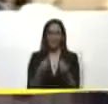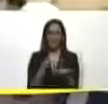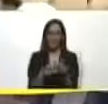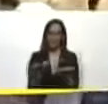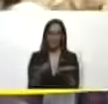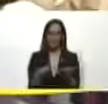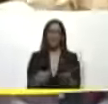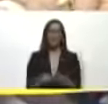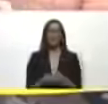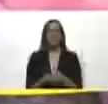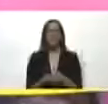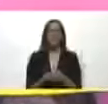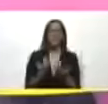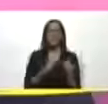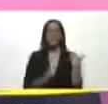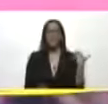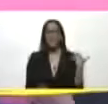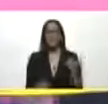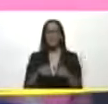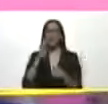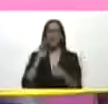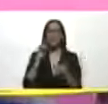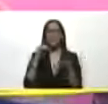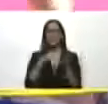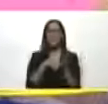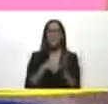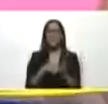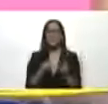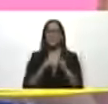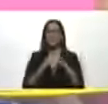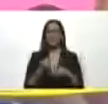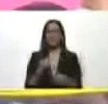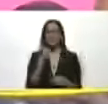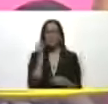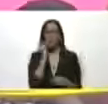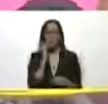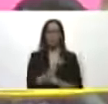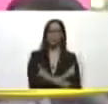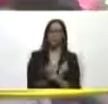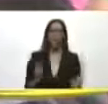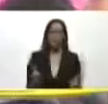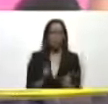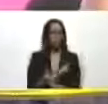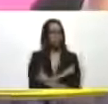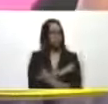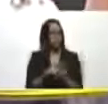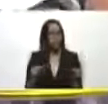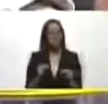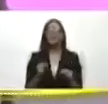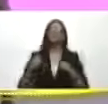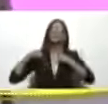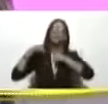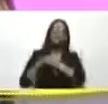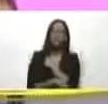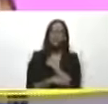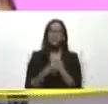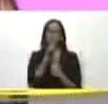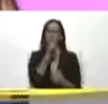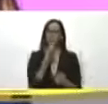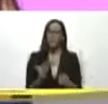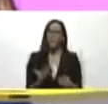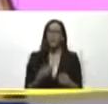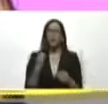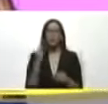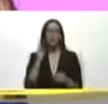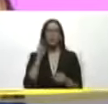ordinario es que el presidente entrega 40 1 créditos Y eso es ordinario No no es ordinario es profundamente extraordinario porque como